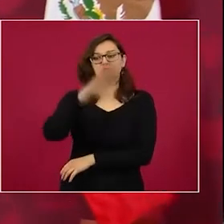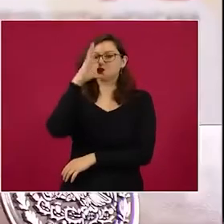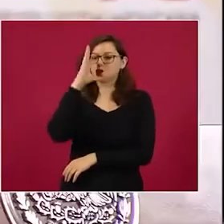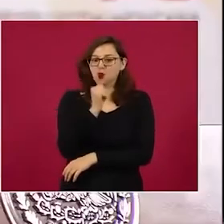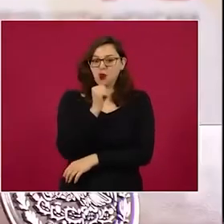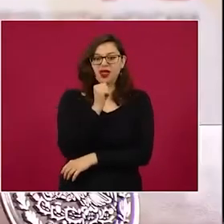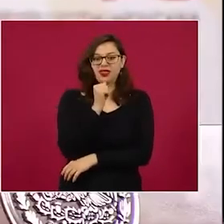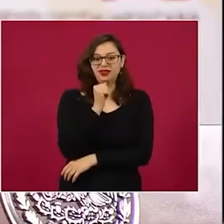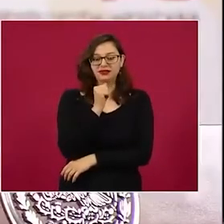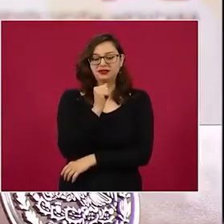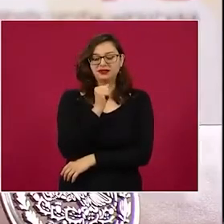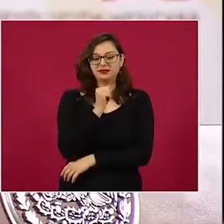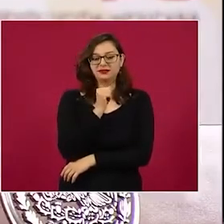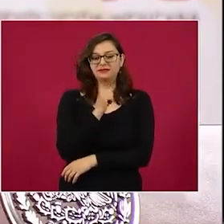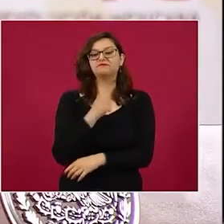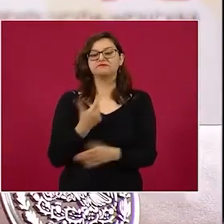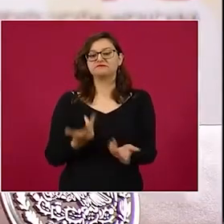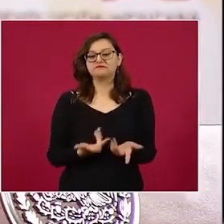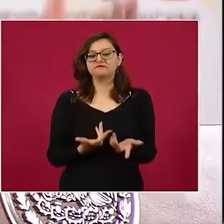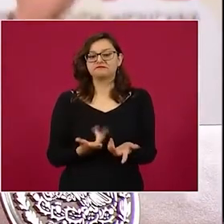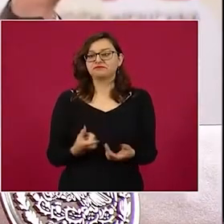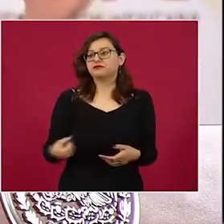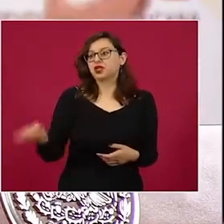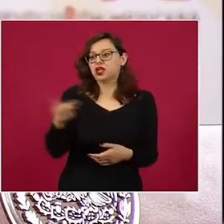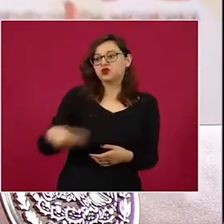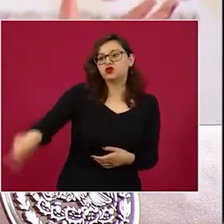y mantener sus